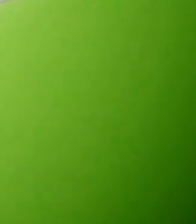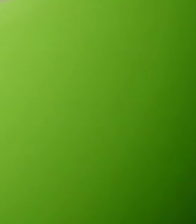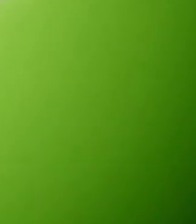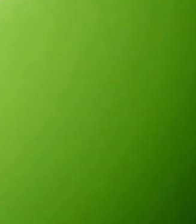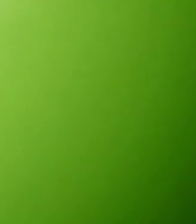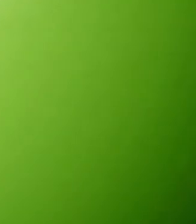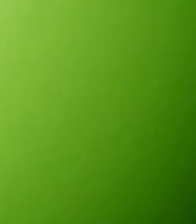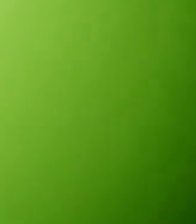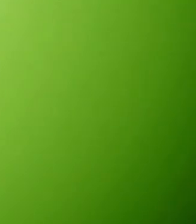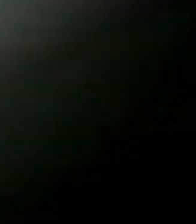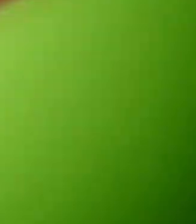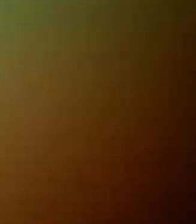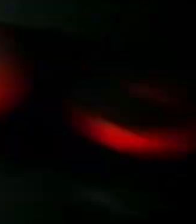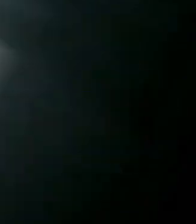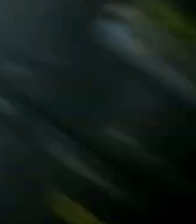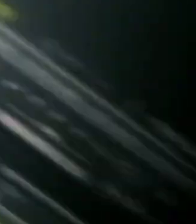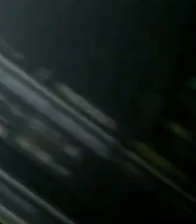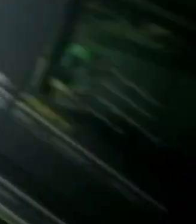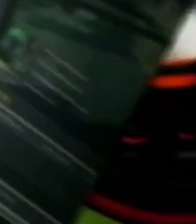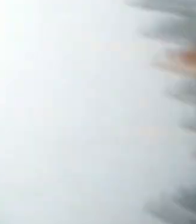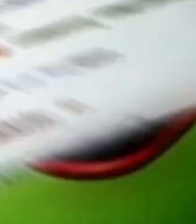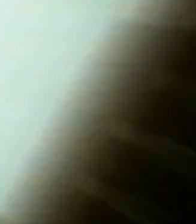Día Cero, Generación Digital.